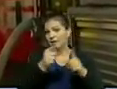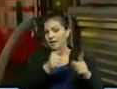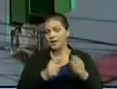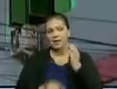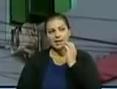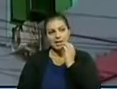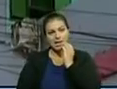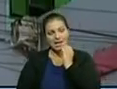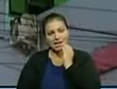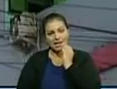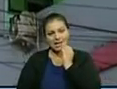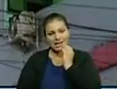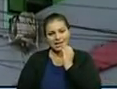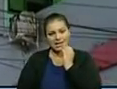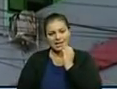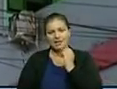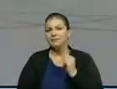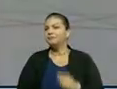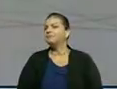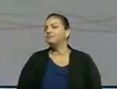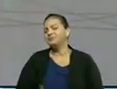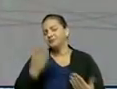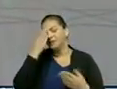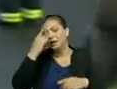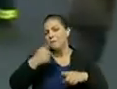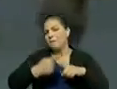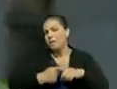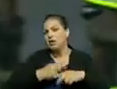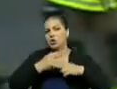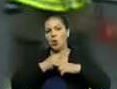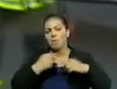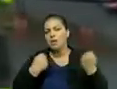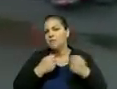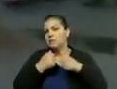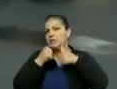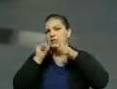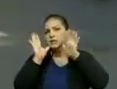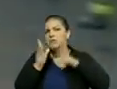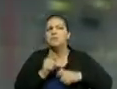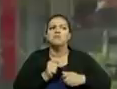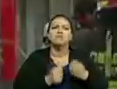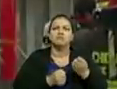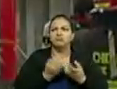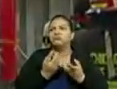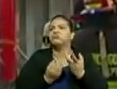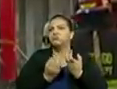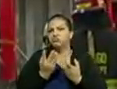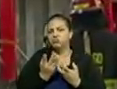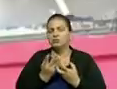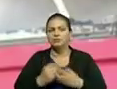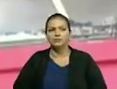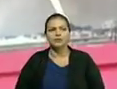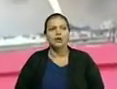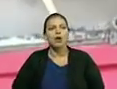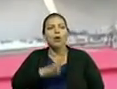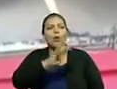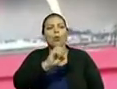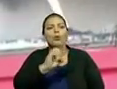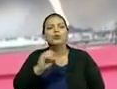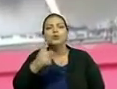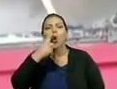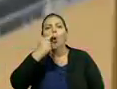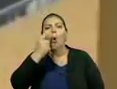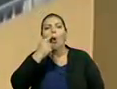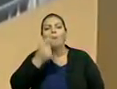ya para la temporada, sí, en noviembre y en abril se presenta esta. 400 hombres y 60 motobombas demandó un incendio que amenazó